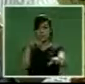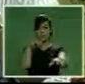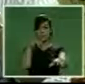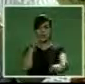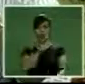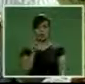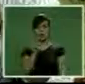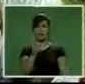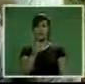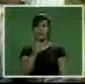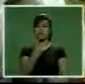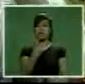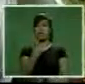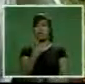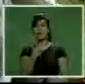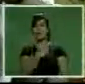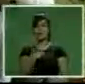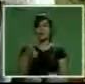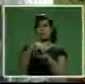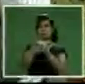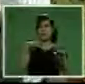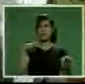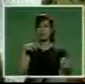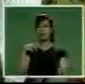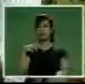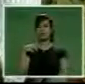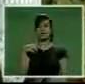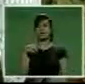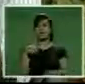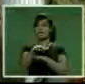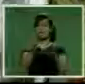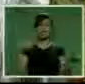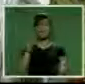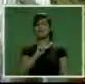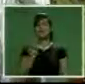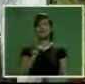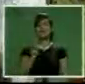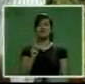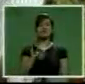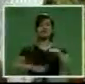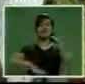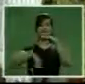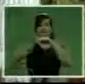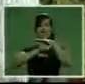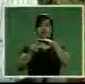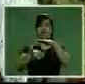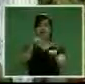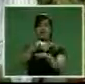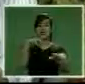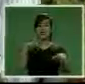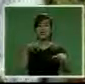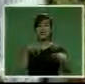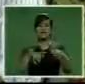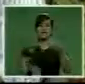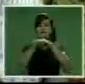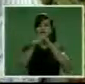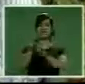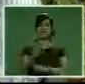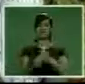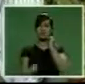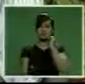No. No estamos pensando en tener la mayoría, una mayoría simple. Una mayoría simple no nos sirve. No es suficiente. Una mayoría simple no es suficiente. Y